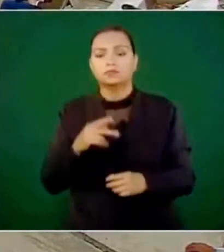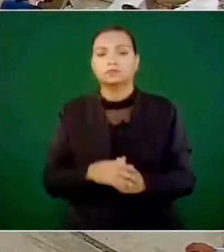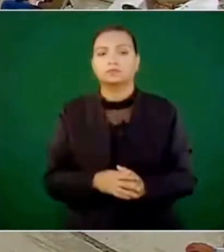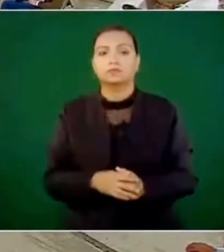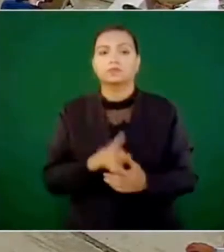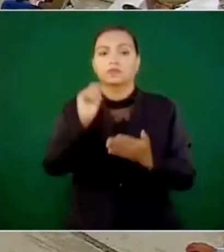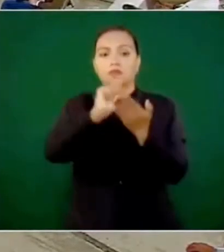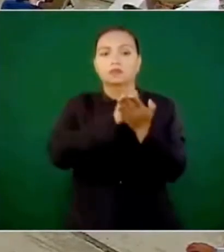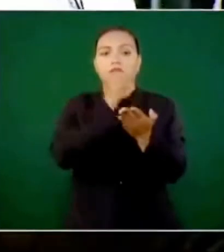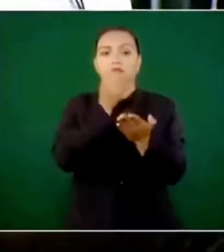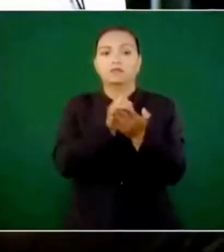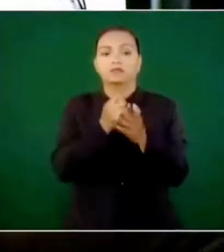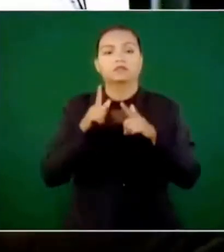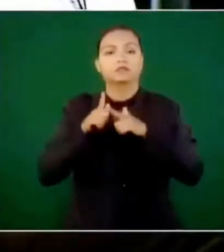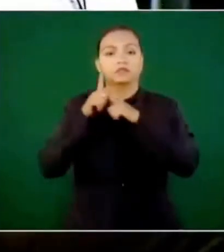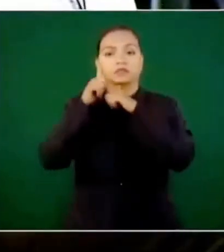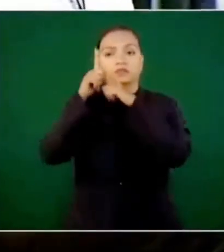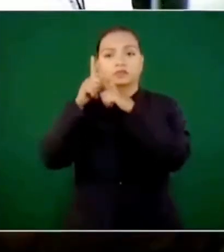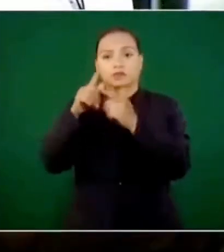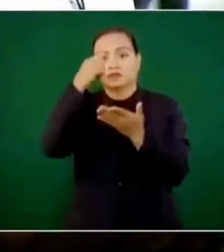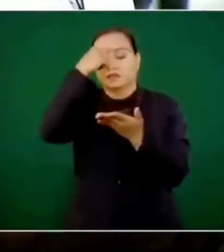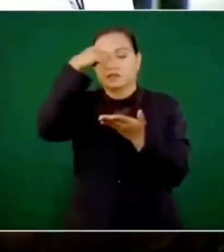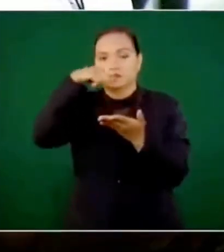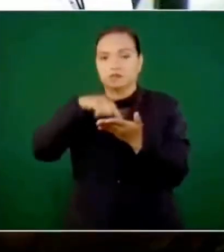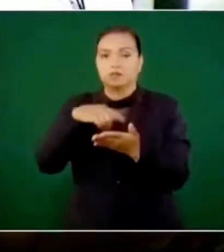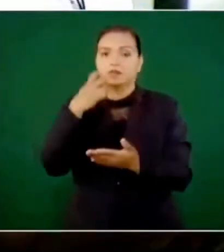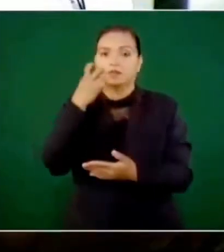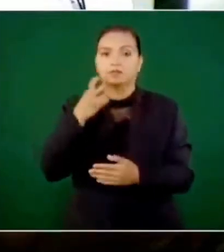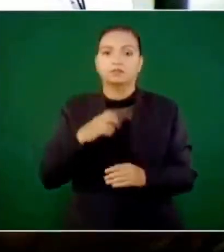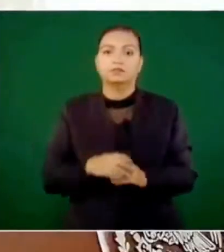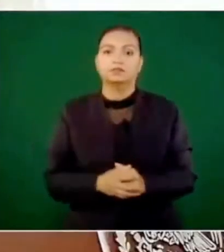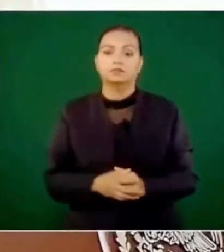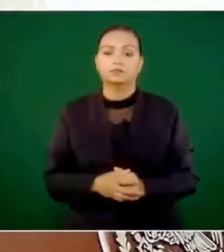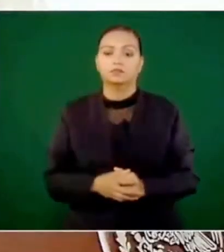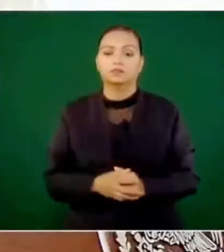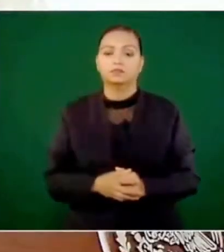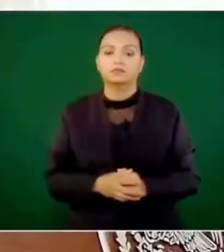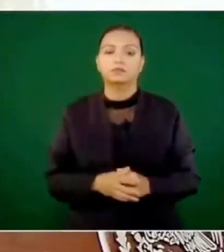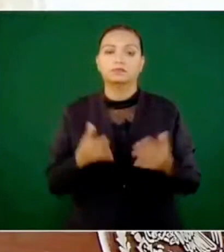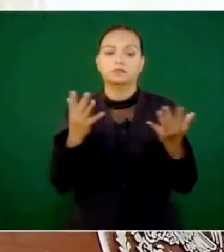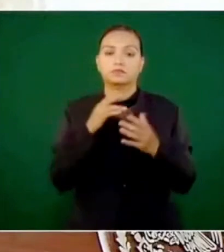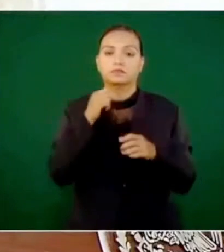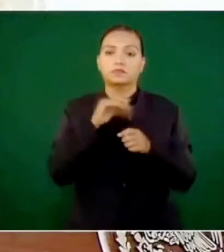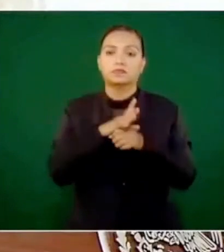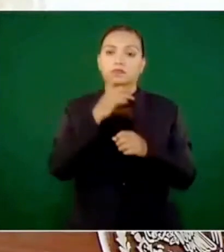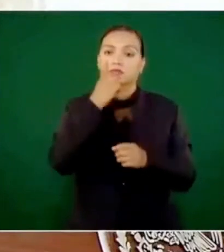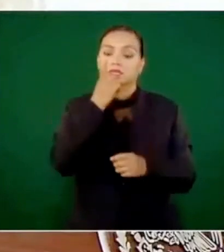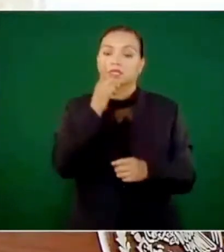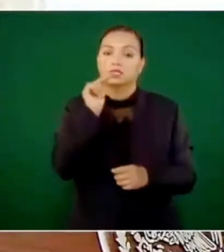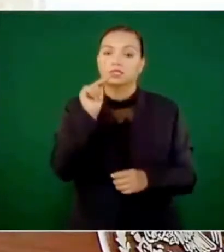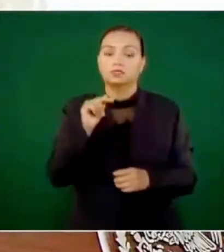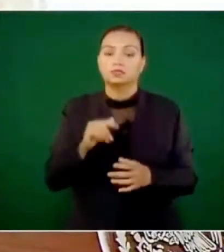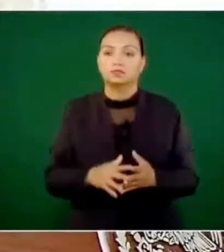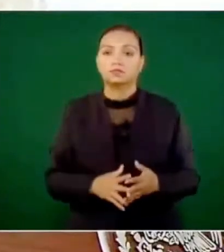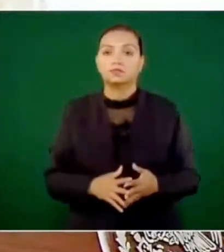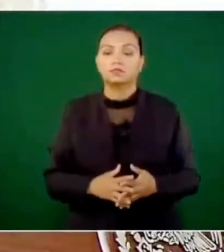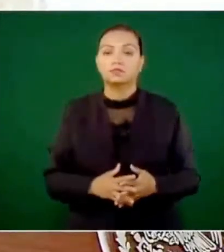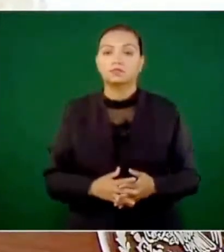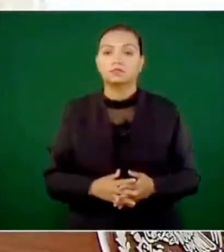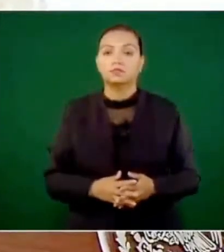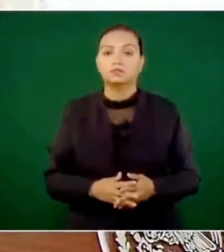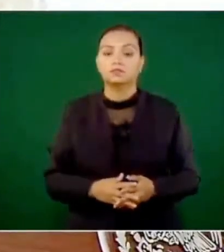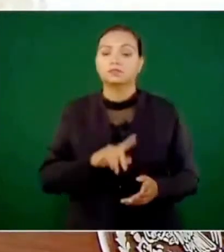en Tamaulipas se está avanzando, que creo que eso fue lo que planteaste,